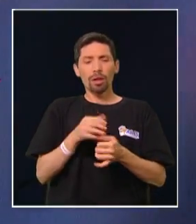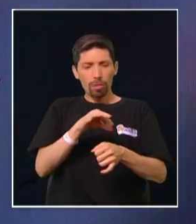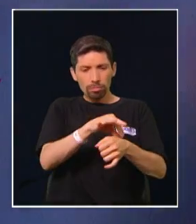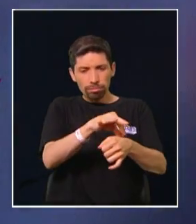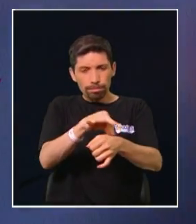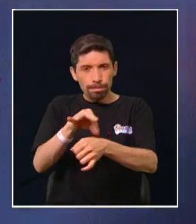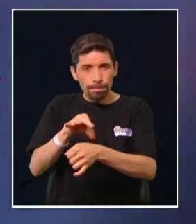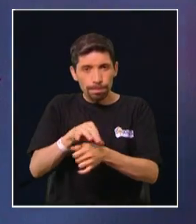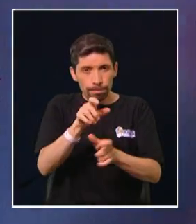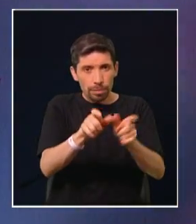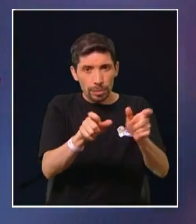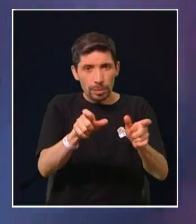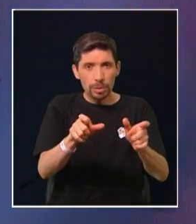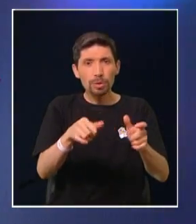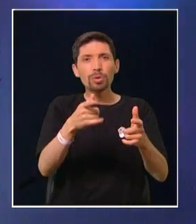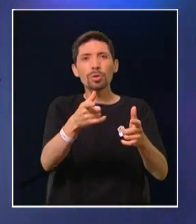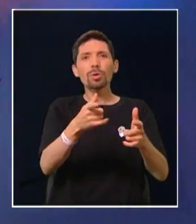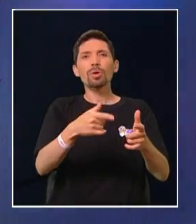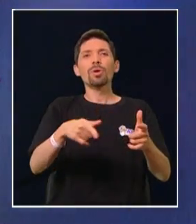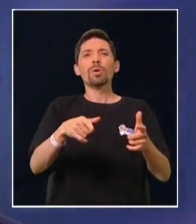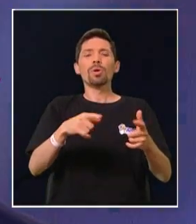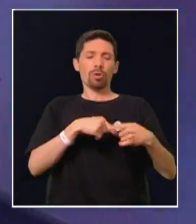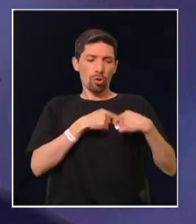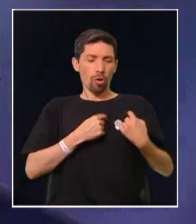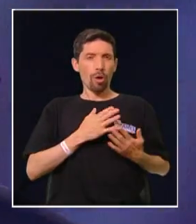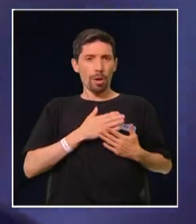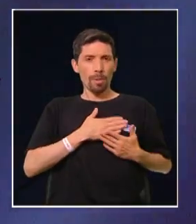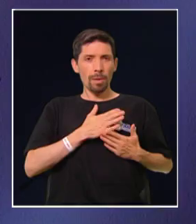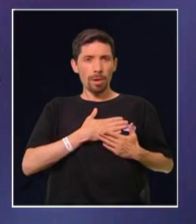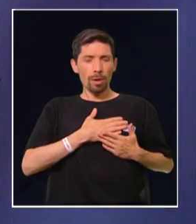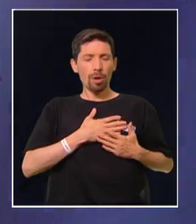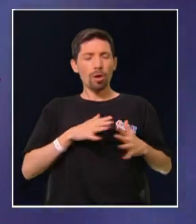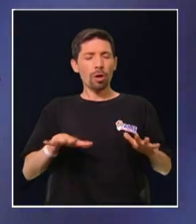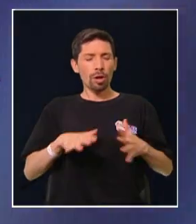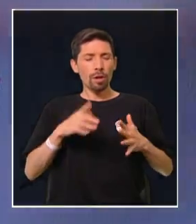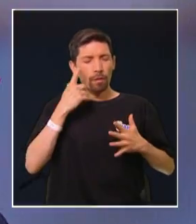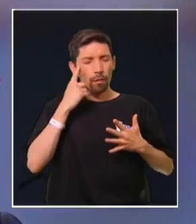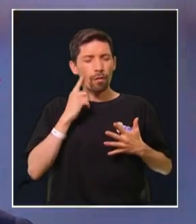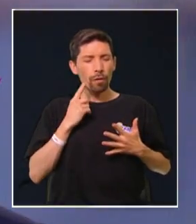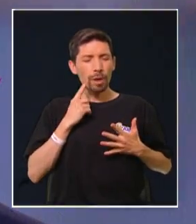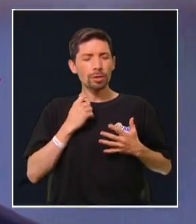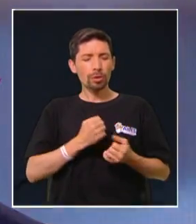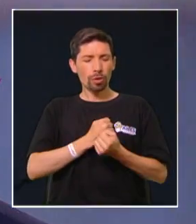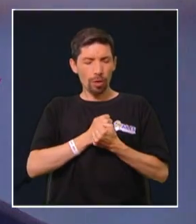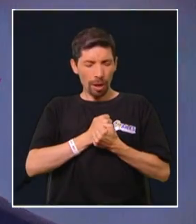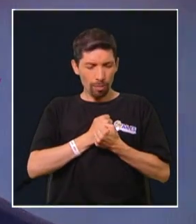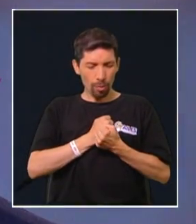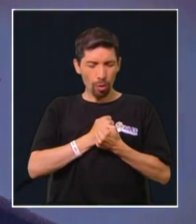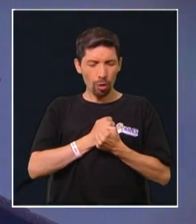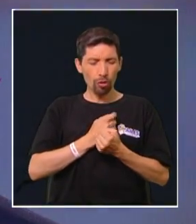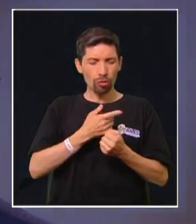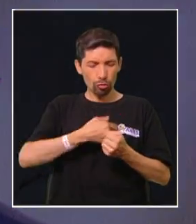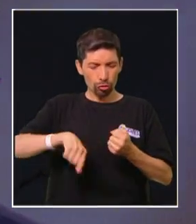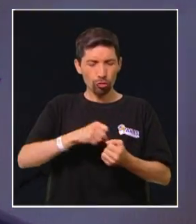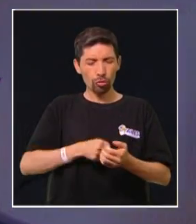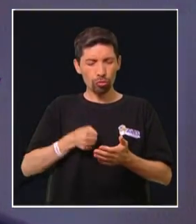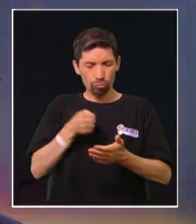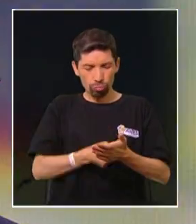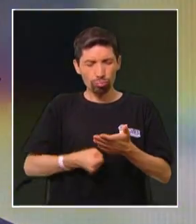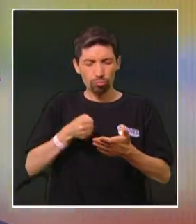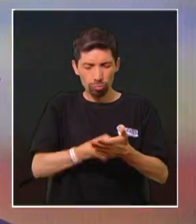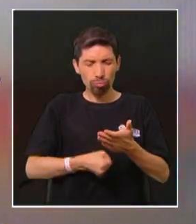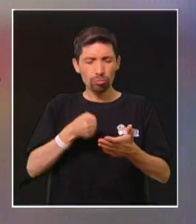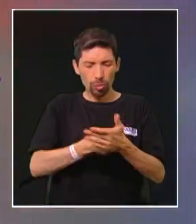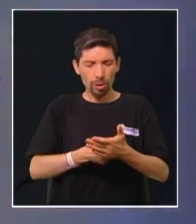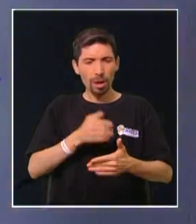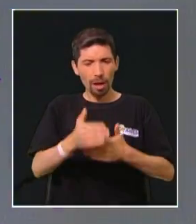corazones, con esfuerzo, con amor, con porfía. Saquemos adelante en